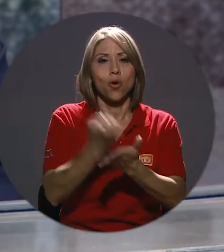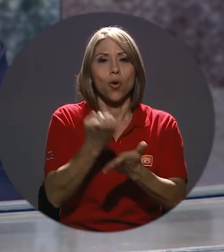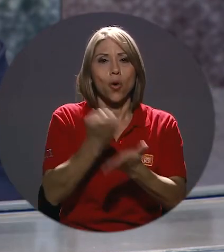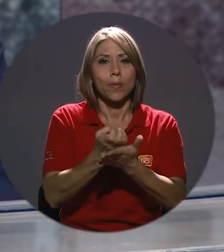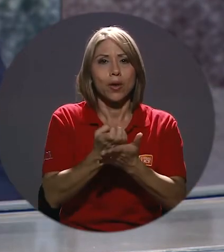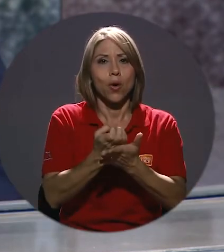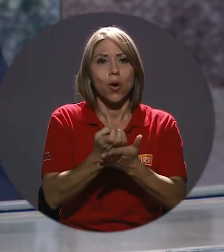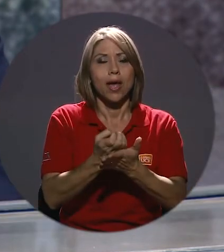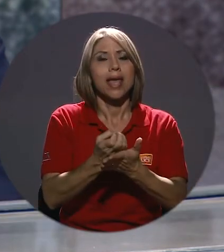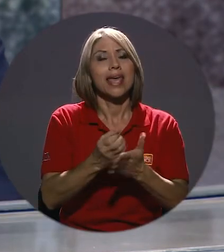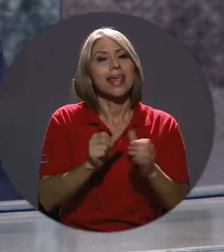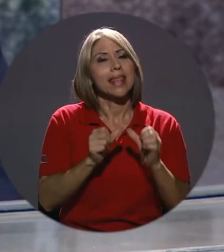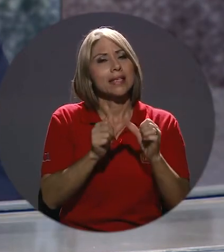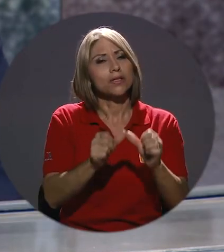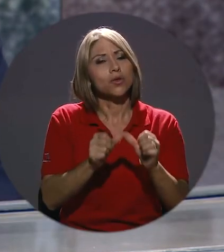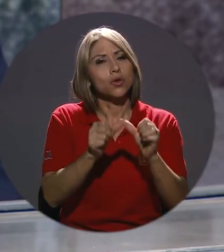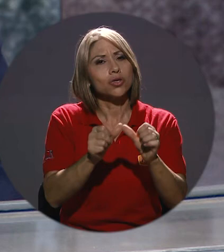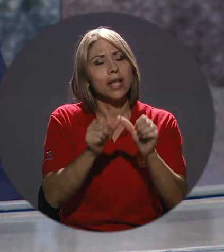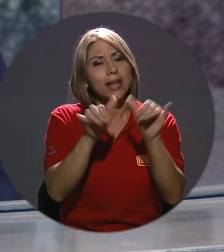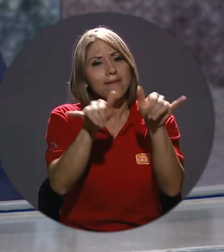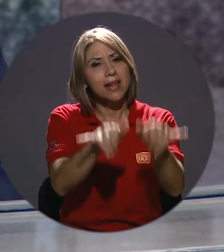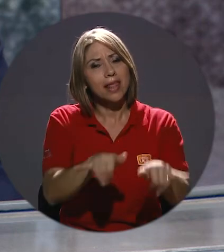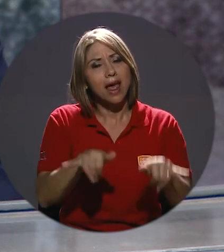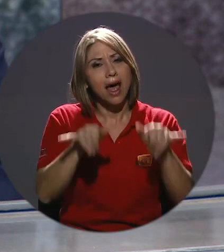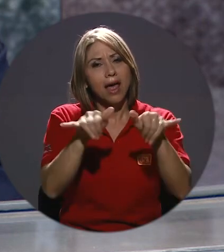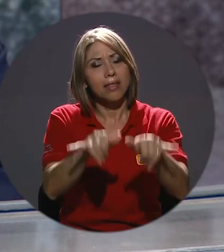de sostenibilidad,